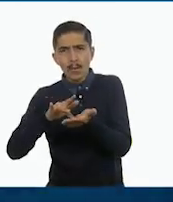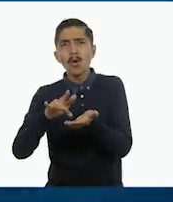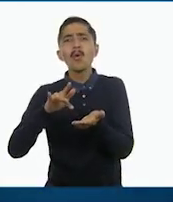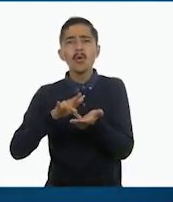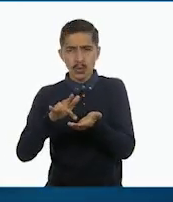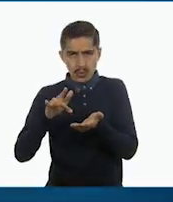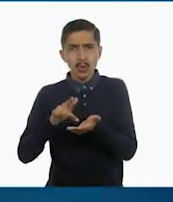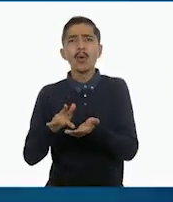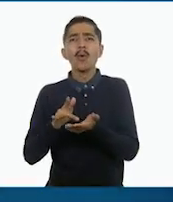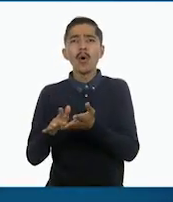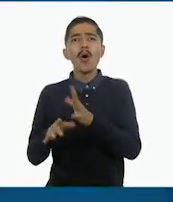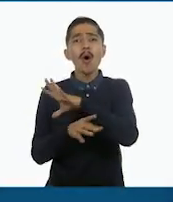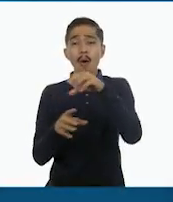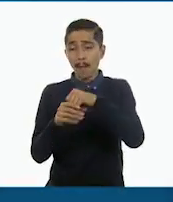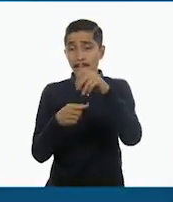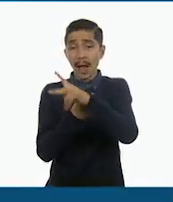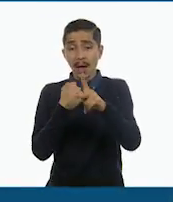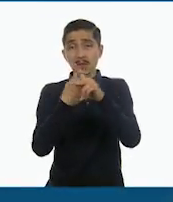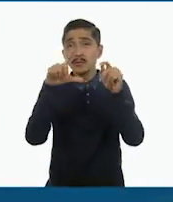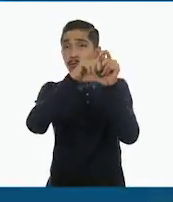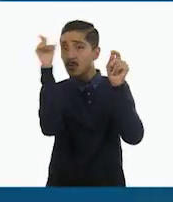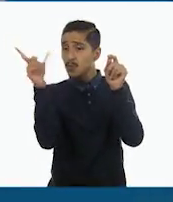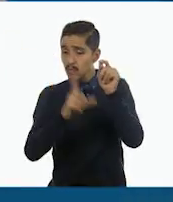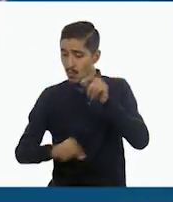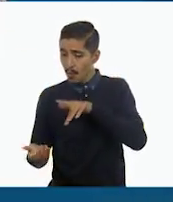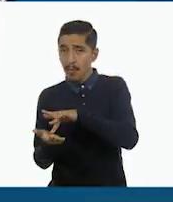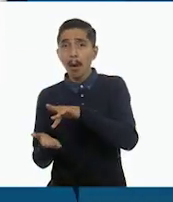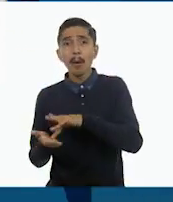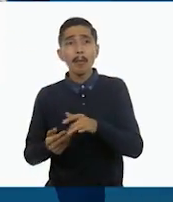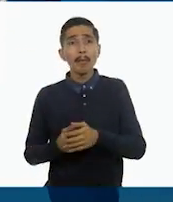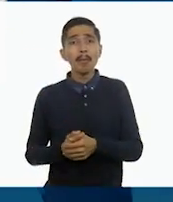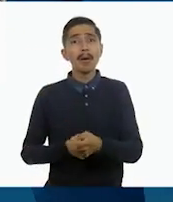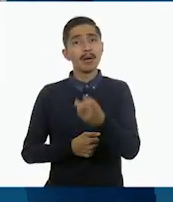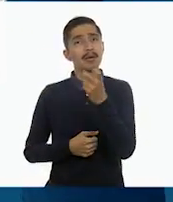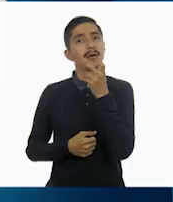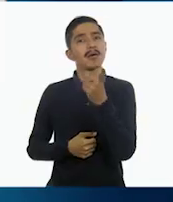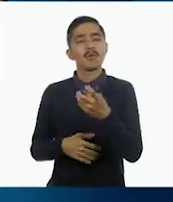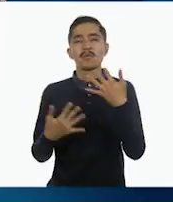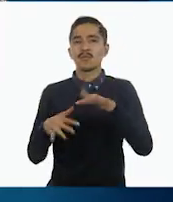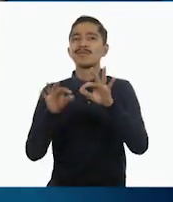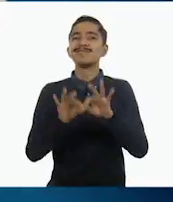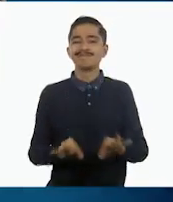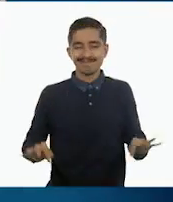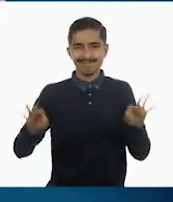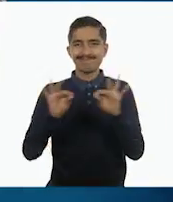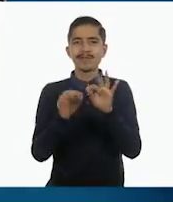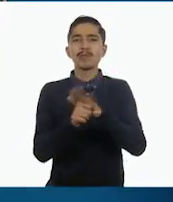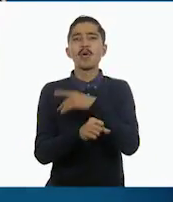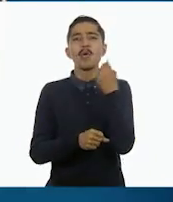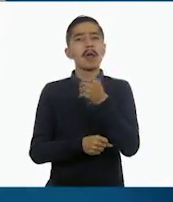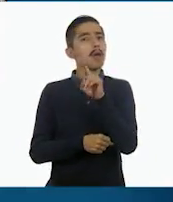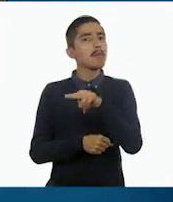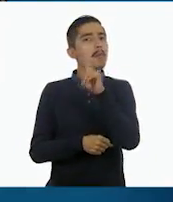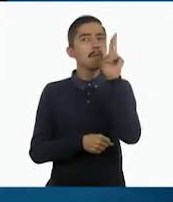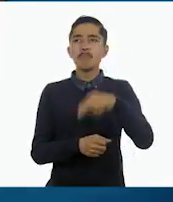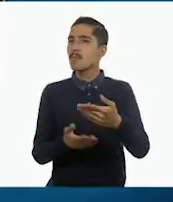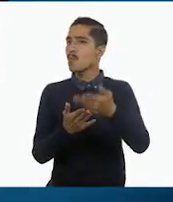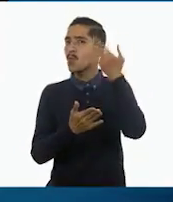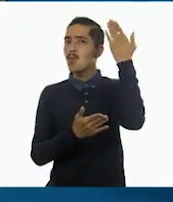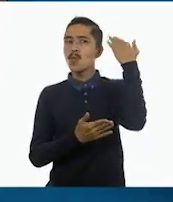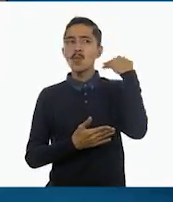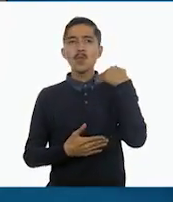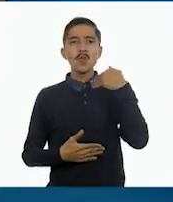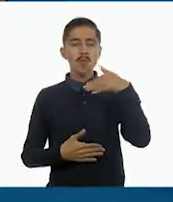casi todo el país. Uy, y esto fue muy importante porque nunca antes